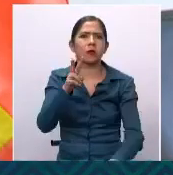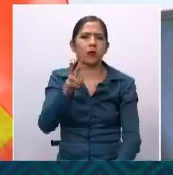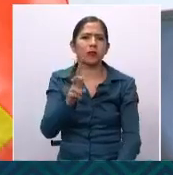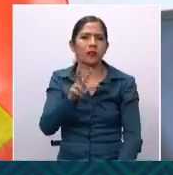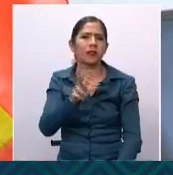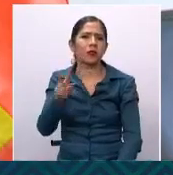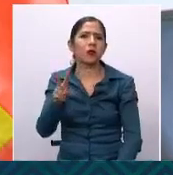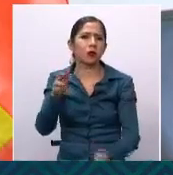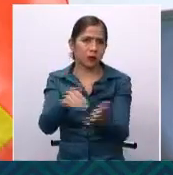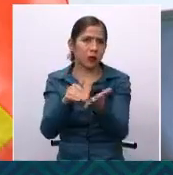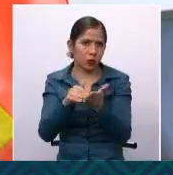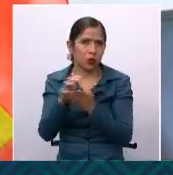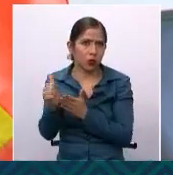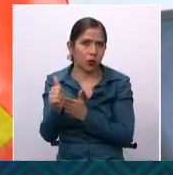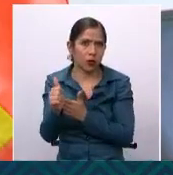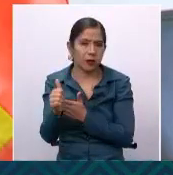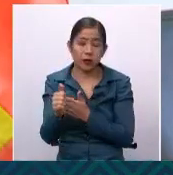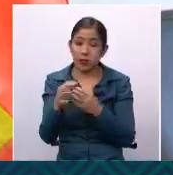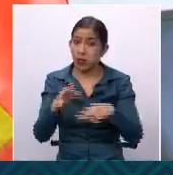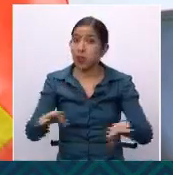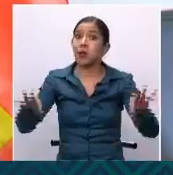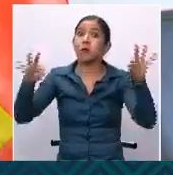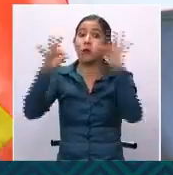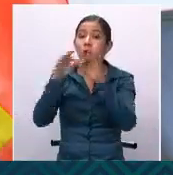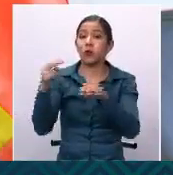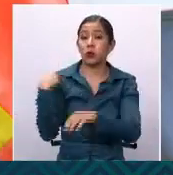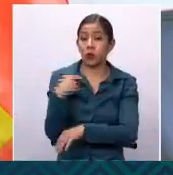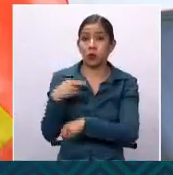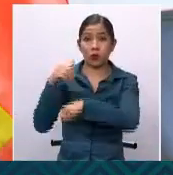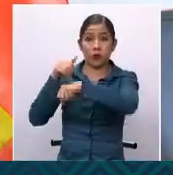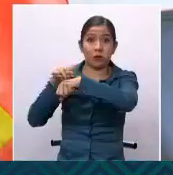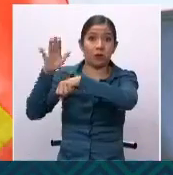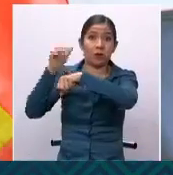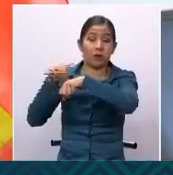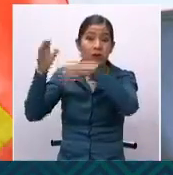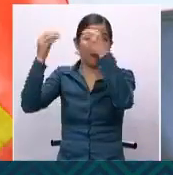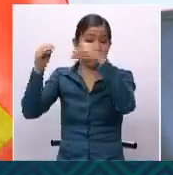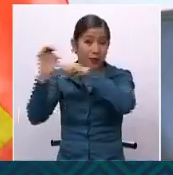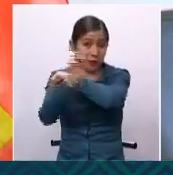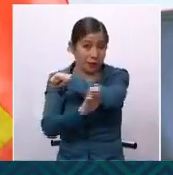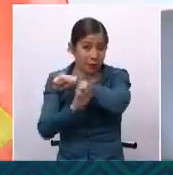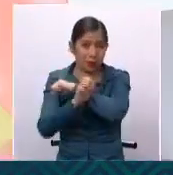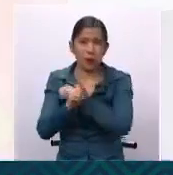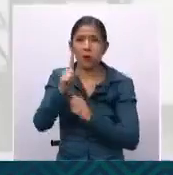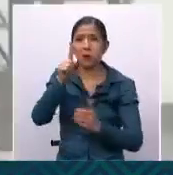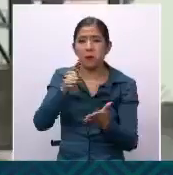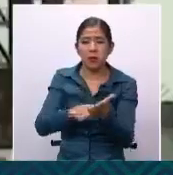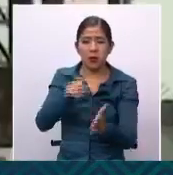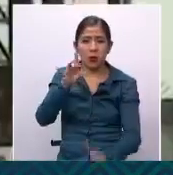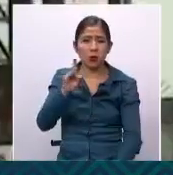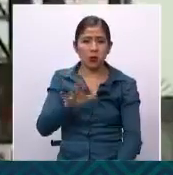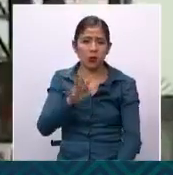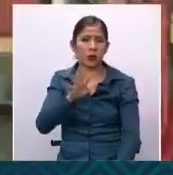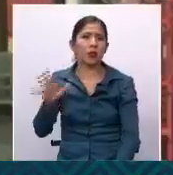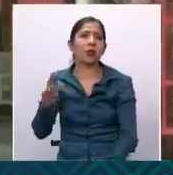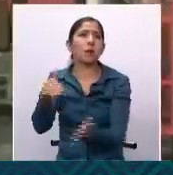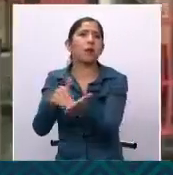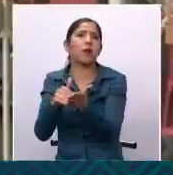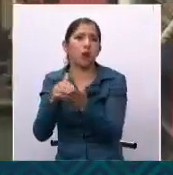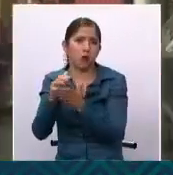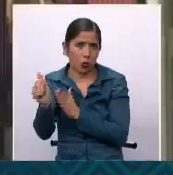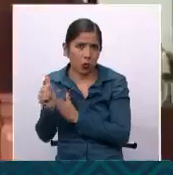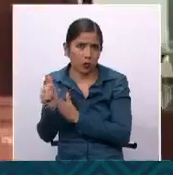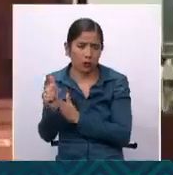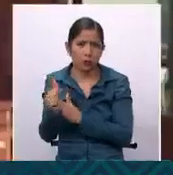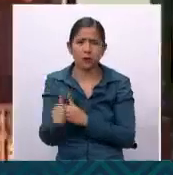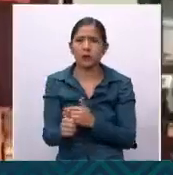destacar es que hemos llegado a un récord de exportaciones de 1.855 millones de dólares. Se manifestó que los rubros donde